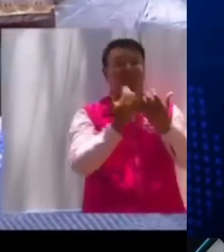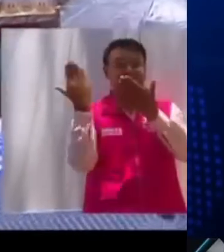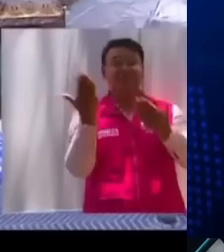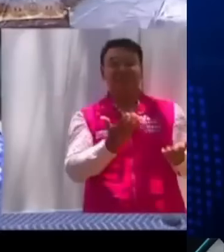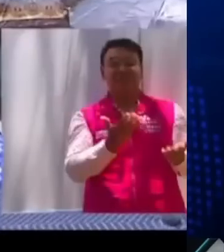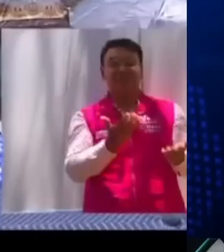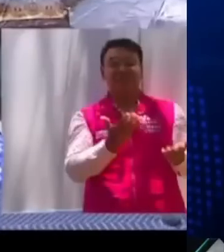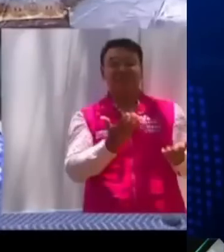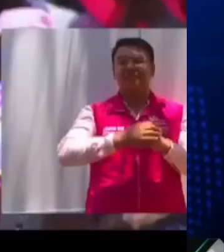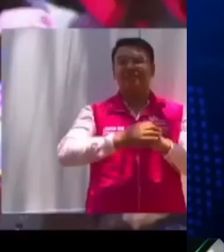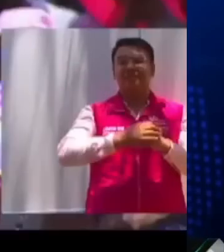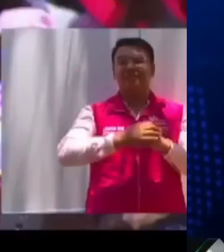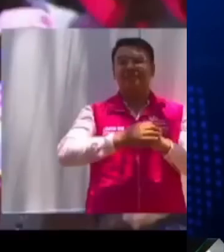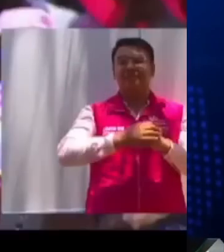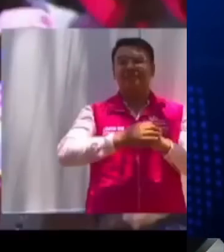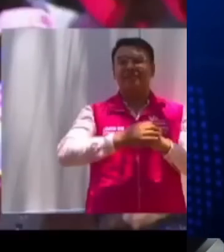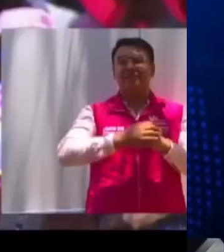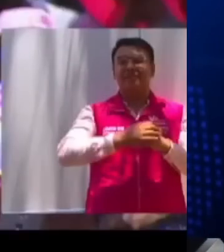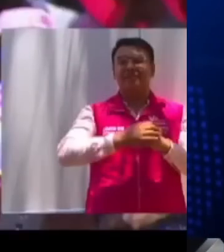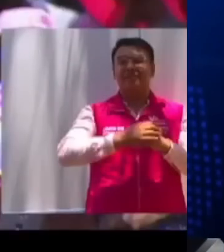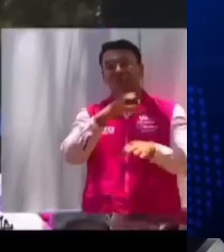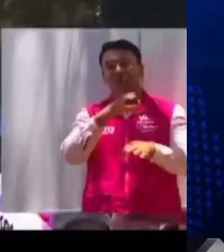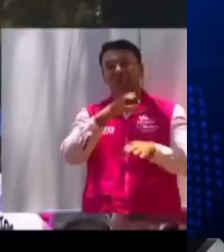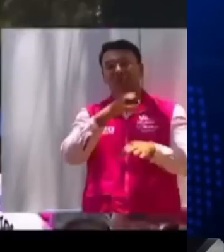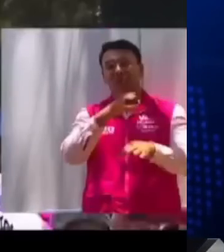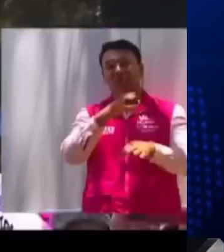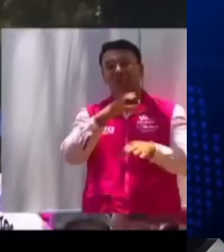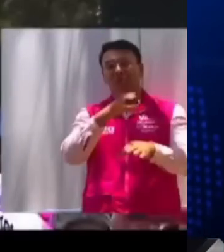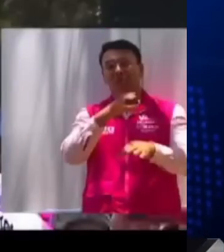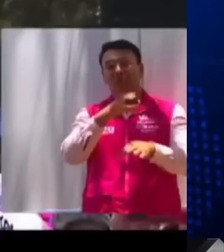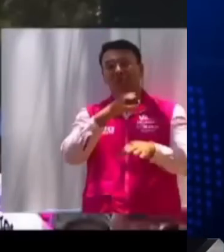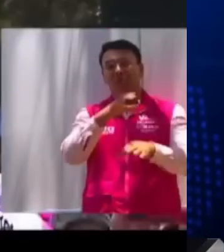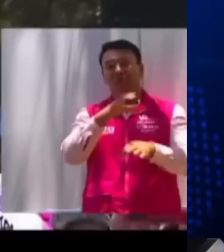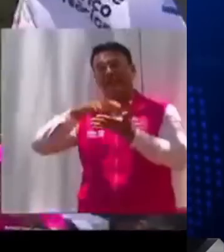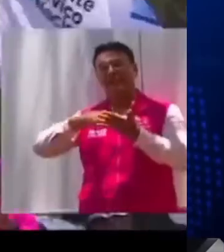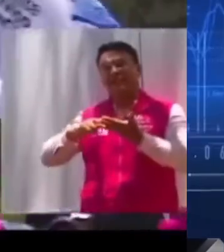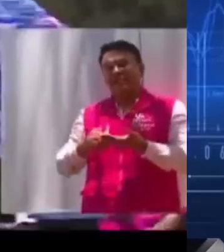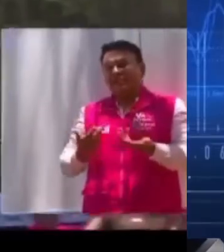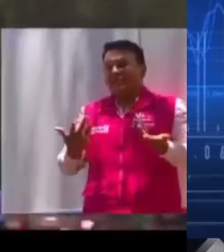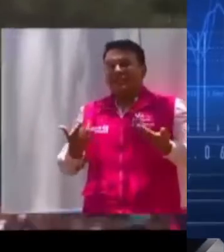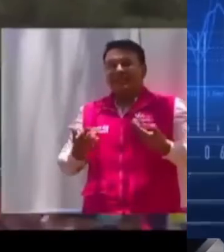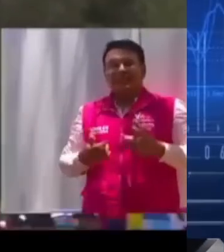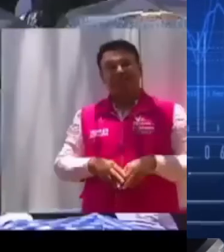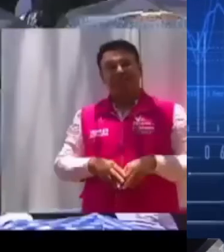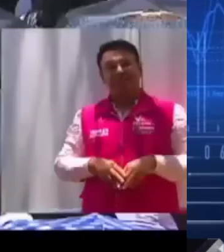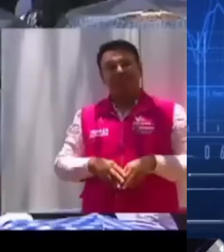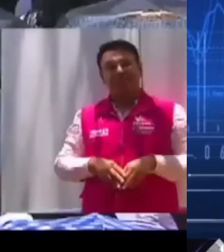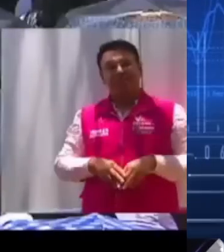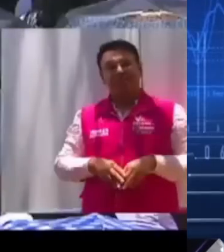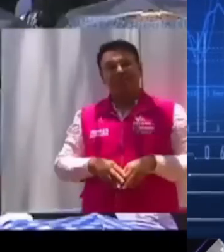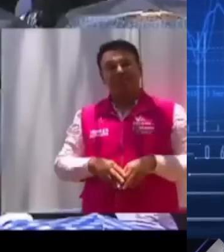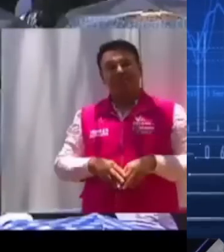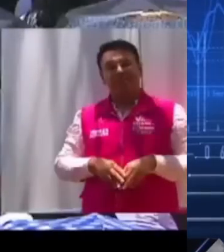asumo como candidata de la marea rosa es un honor es un orgullo y también es una gran